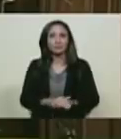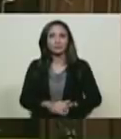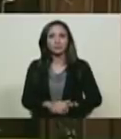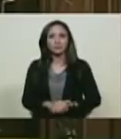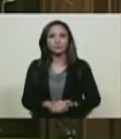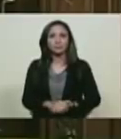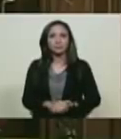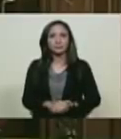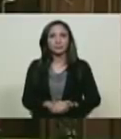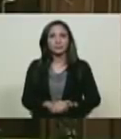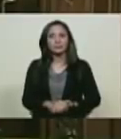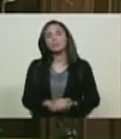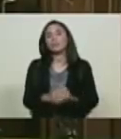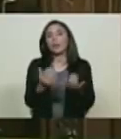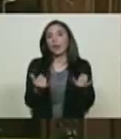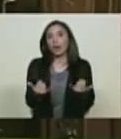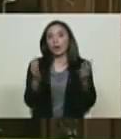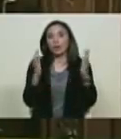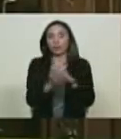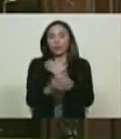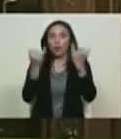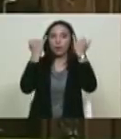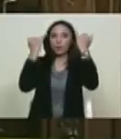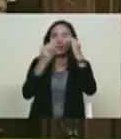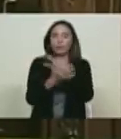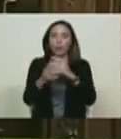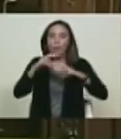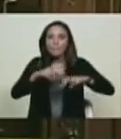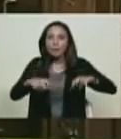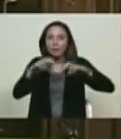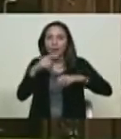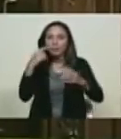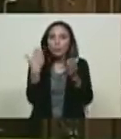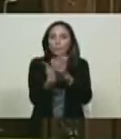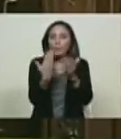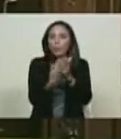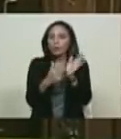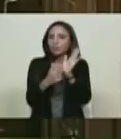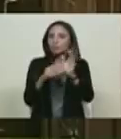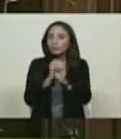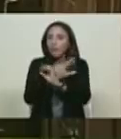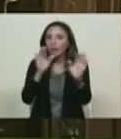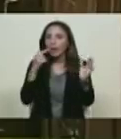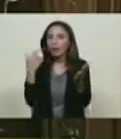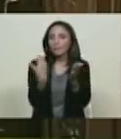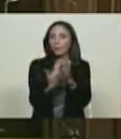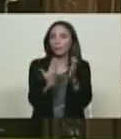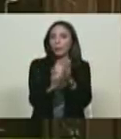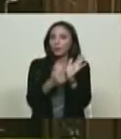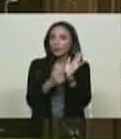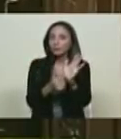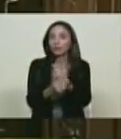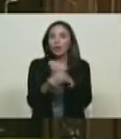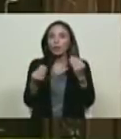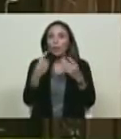Y ahora con los nuevos elementos que surgen de la investigación, demostramos cómo esta